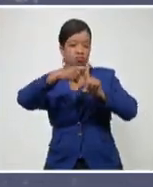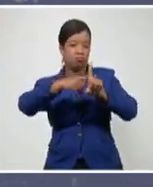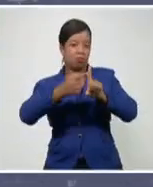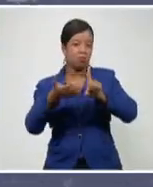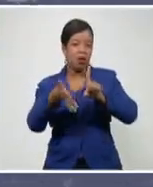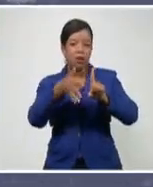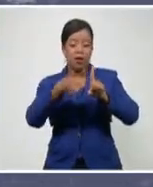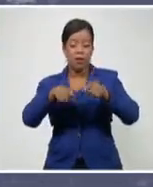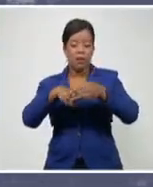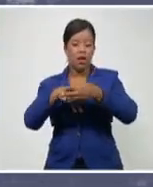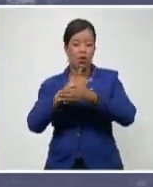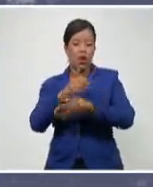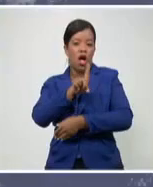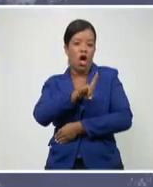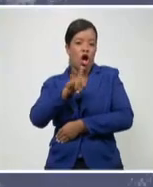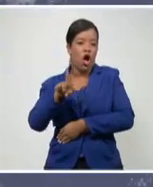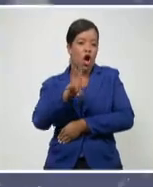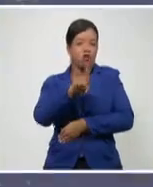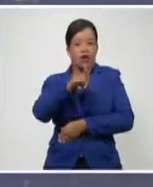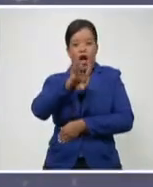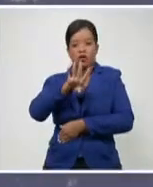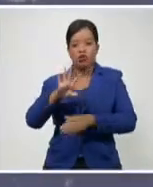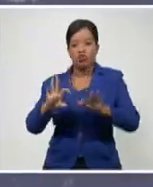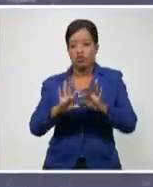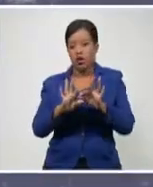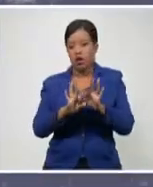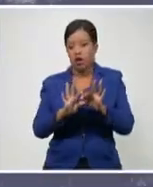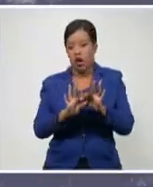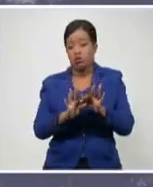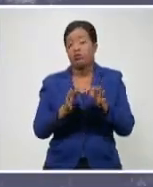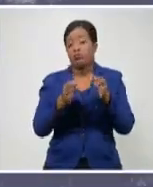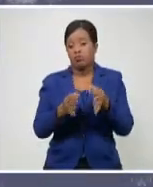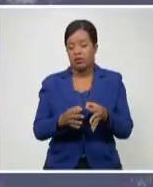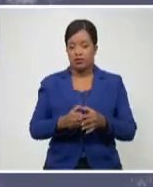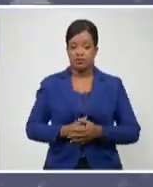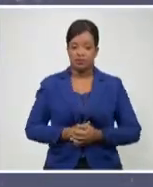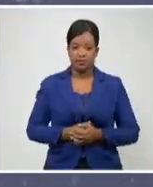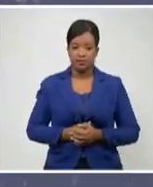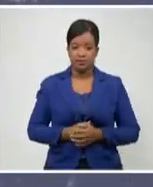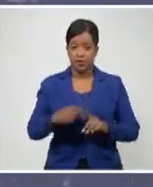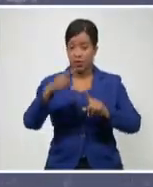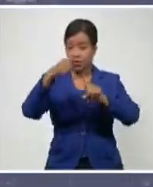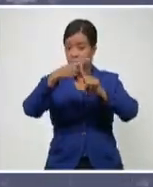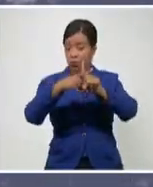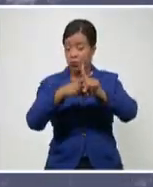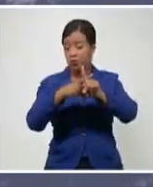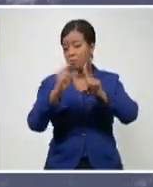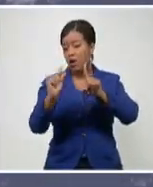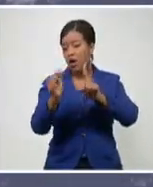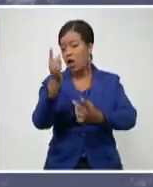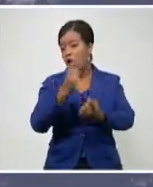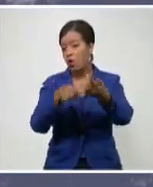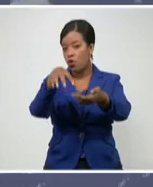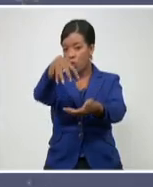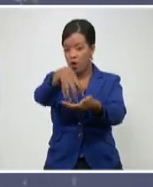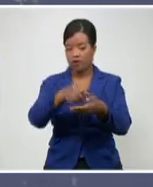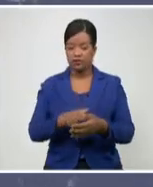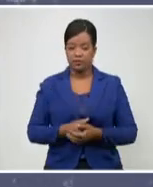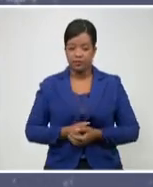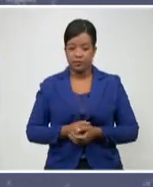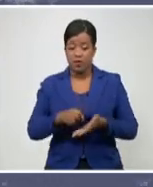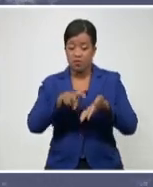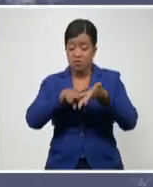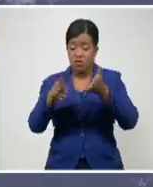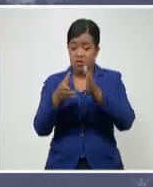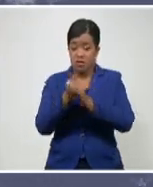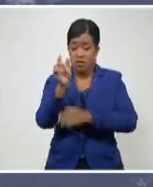esta madrugada entre 11 y 14 grados Celsius, fueron inferiores en algunas localidades. La estación meteorológica de Güines, en la provincia de